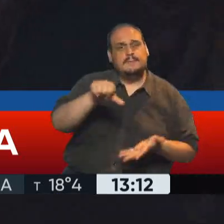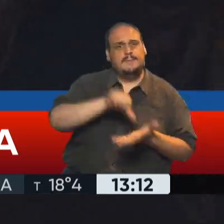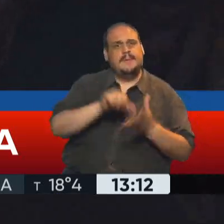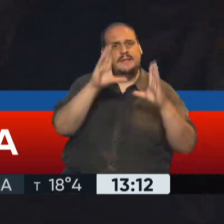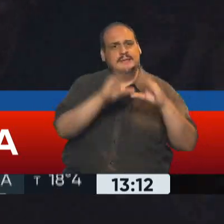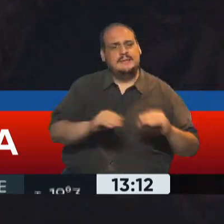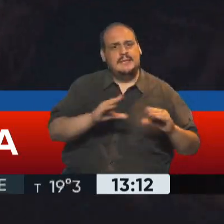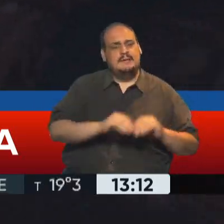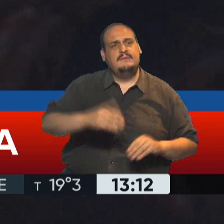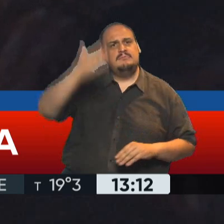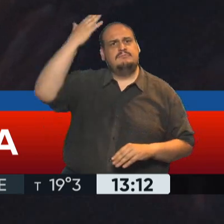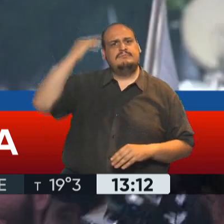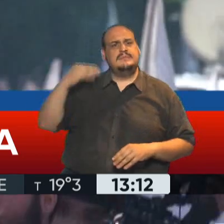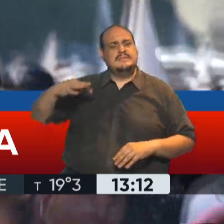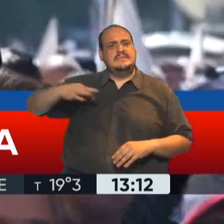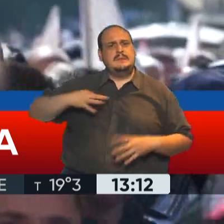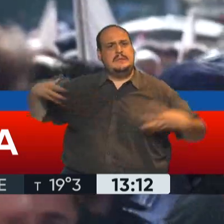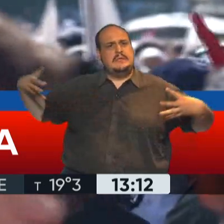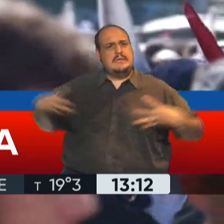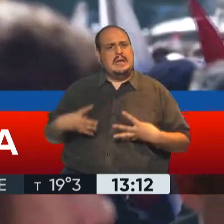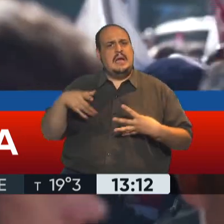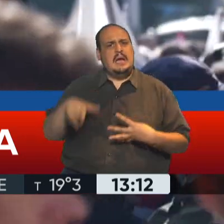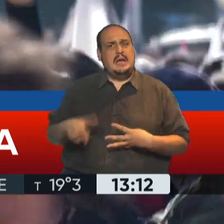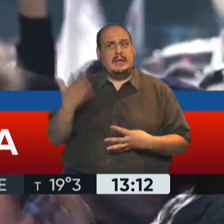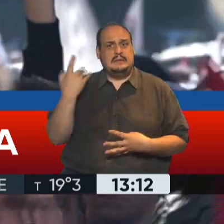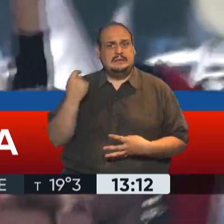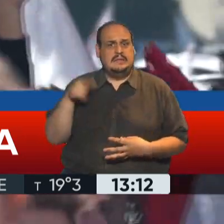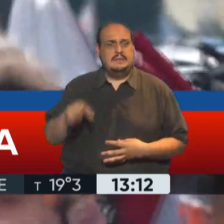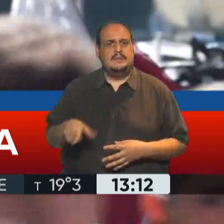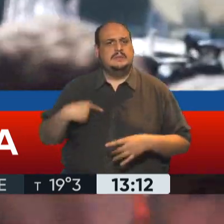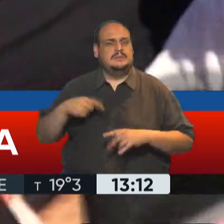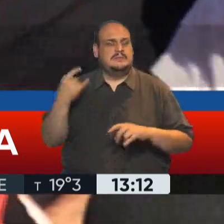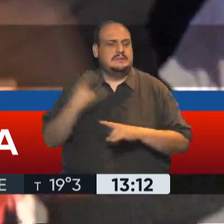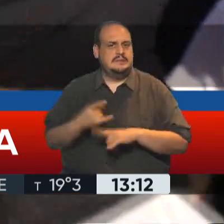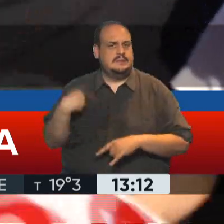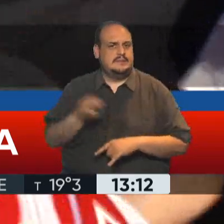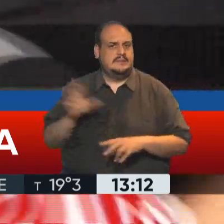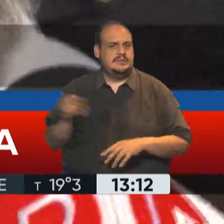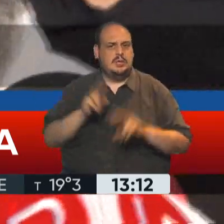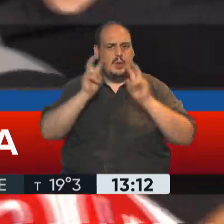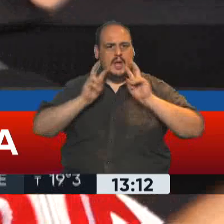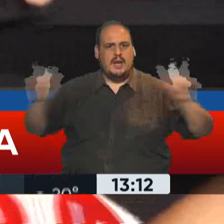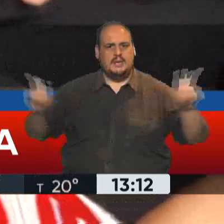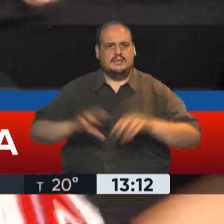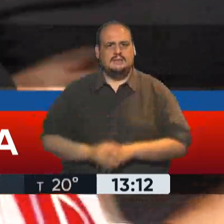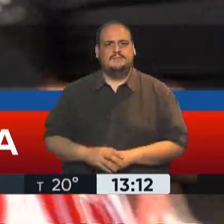su pasado de guerra civil aún fresco, siempre disparan todas las alarmas.